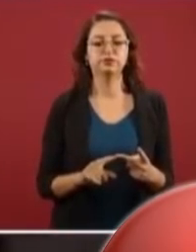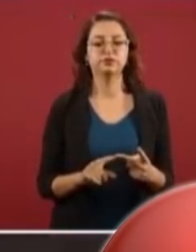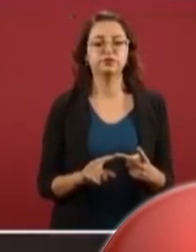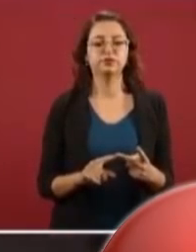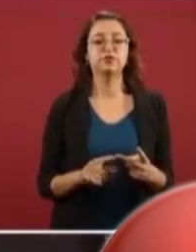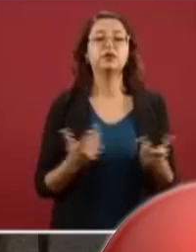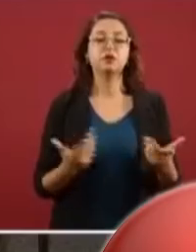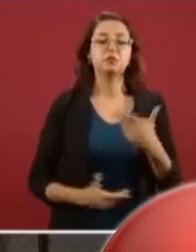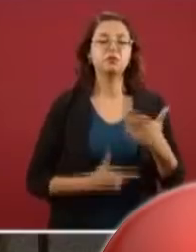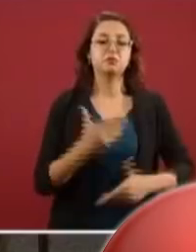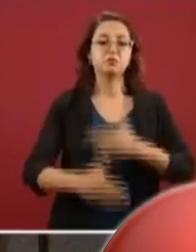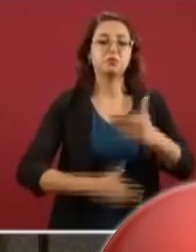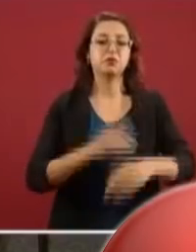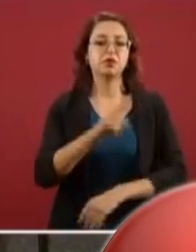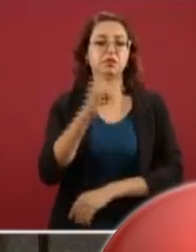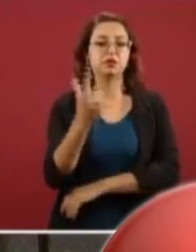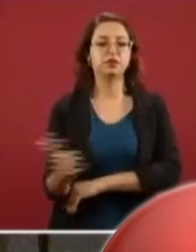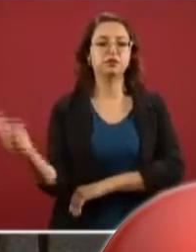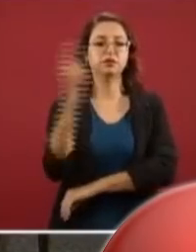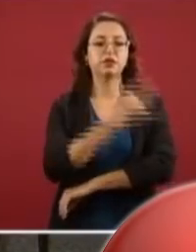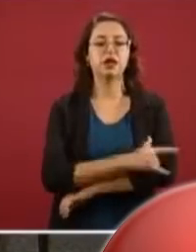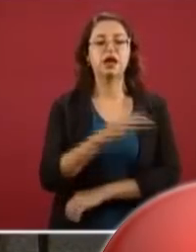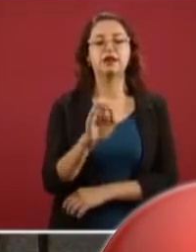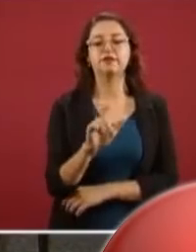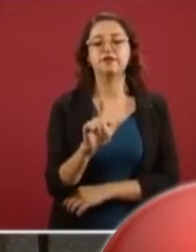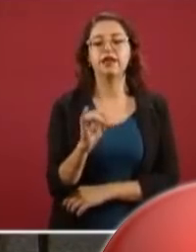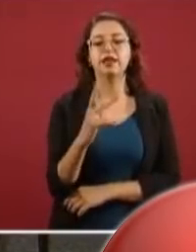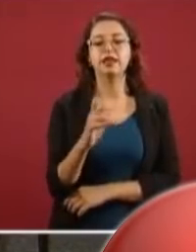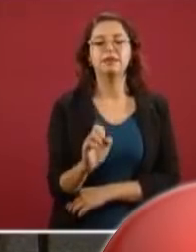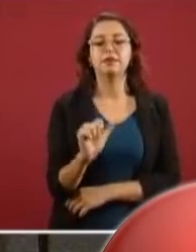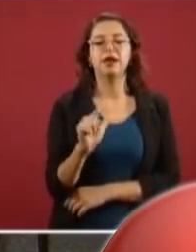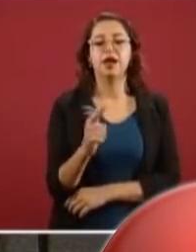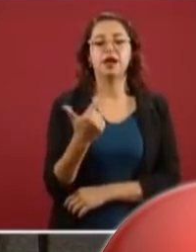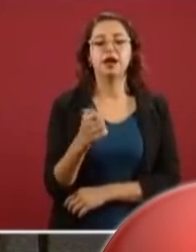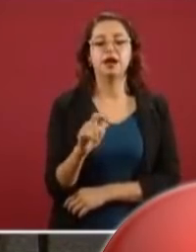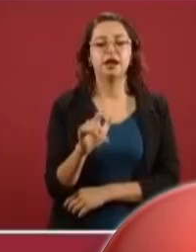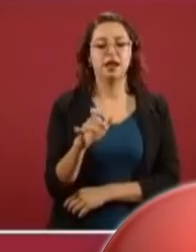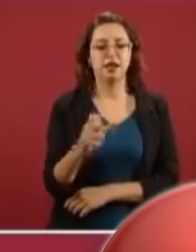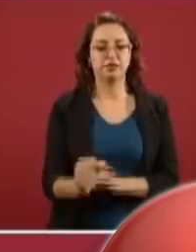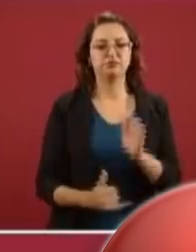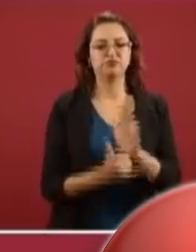construcción del aeropuerto Felipe Ángeles y